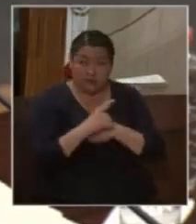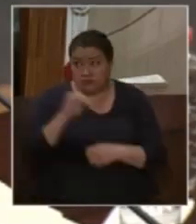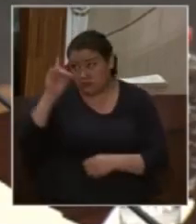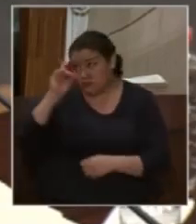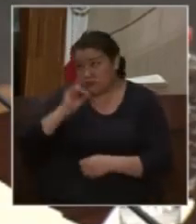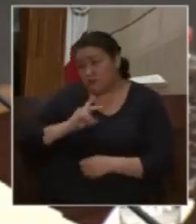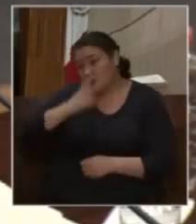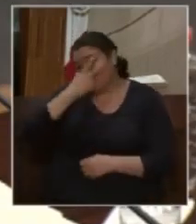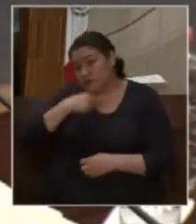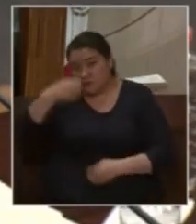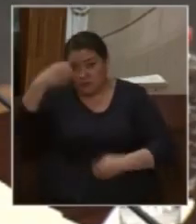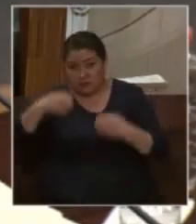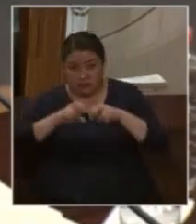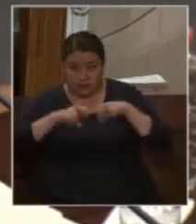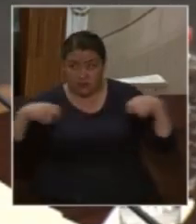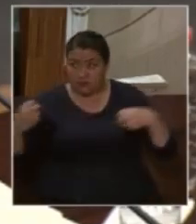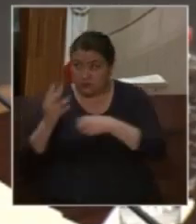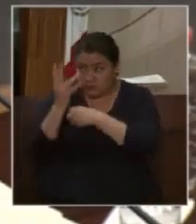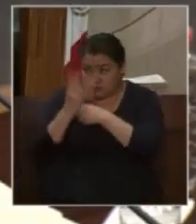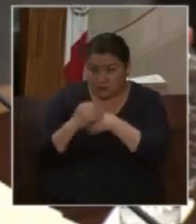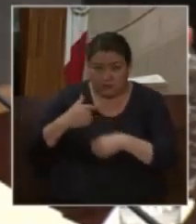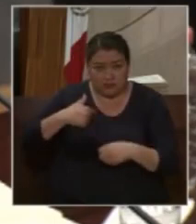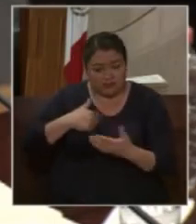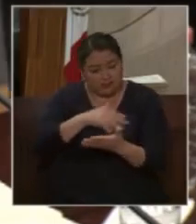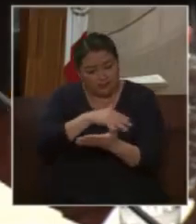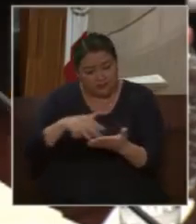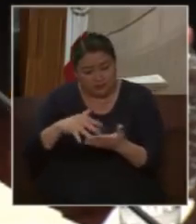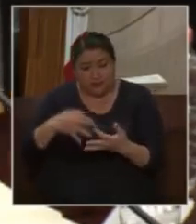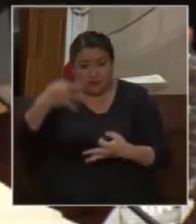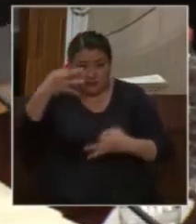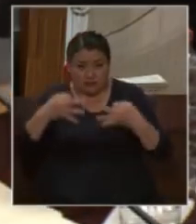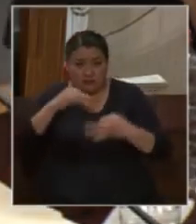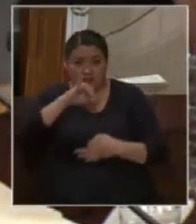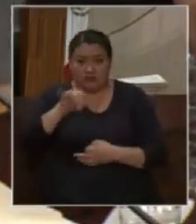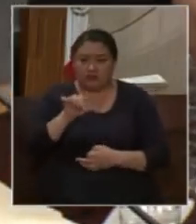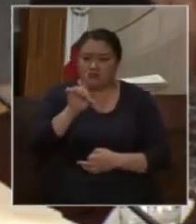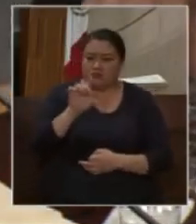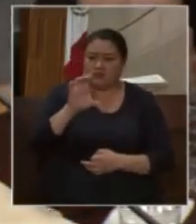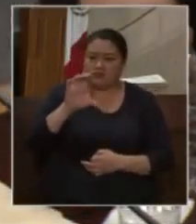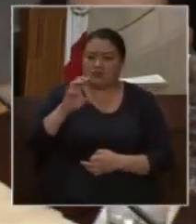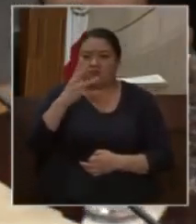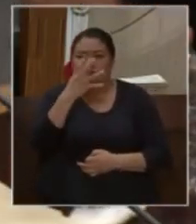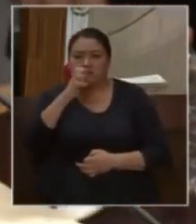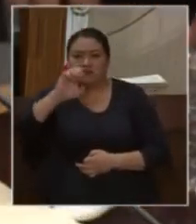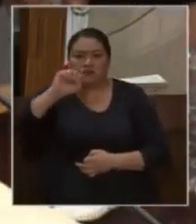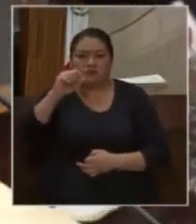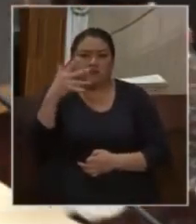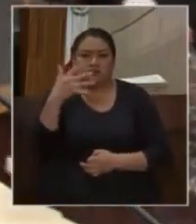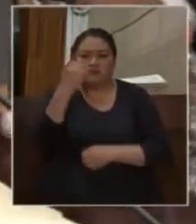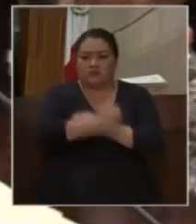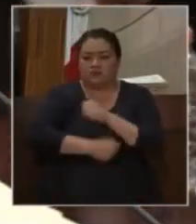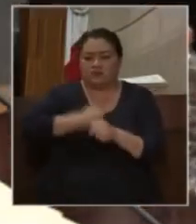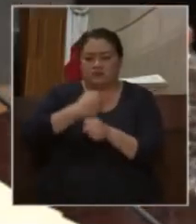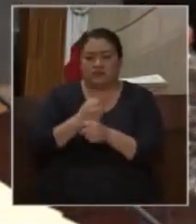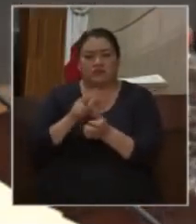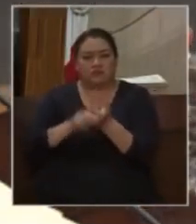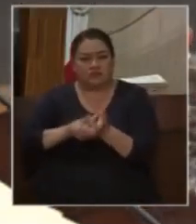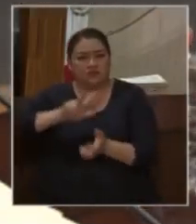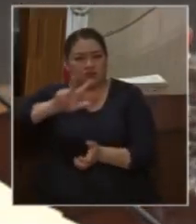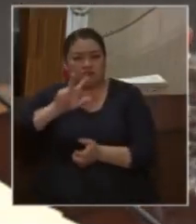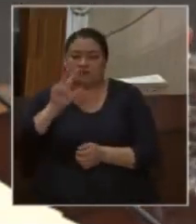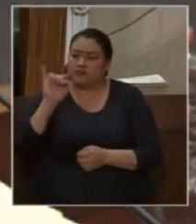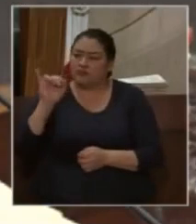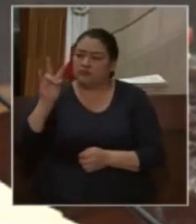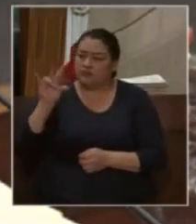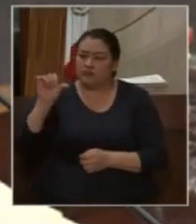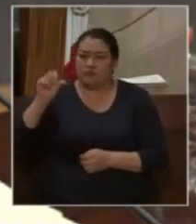magistrada, magistrados. Doy cuenta con el proyecto relativo al juicio ciudadano 465 de 2018, promovido por Iván Sánchez